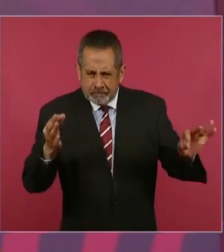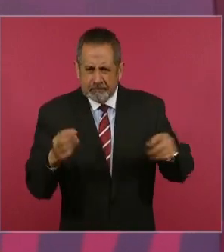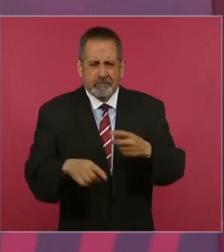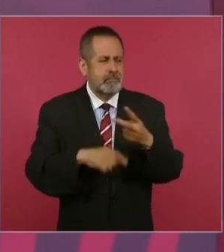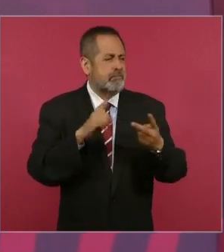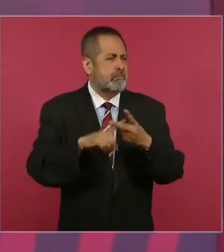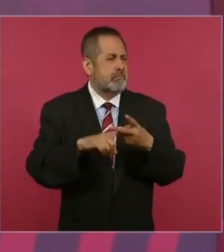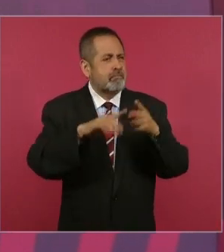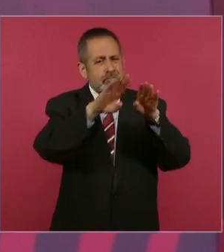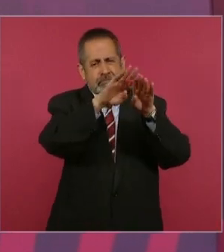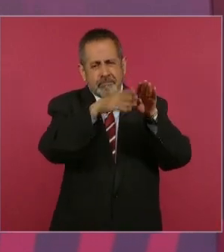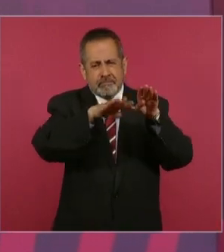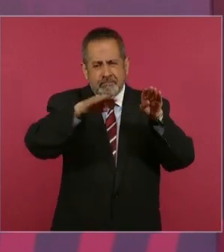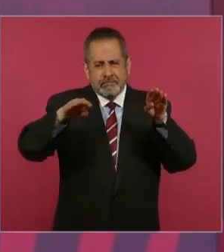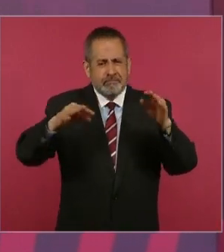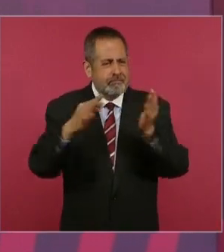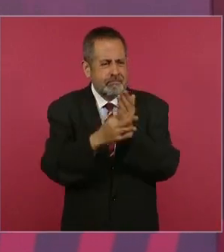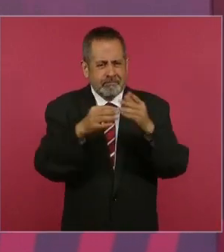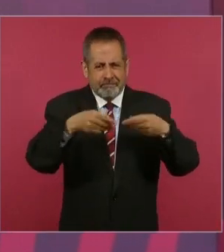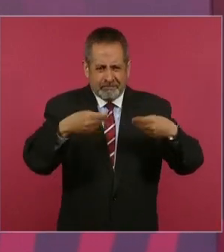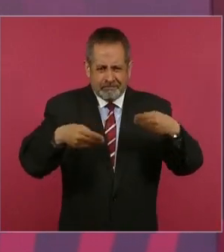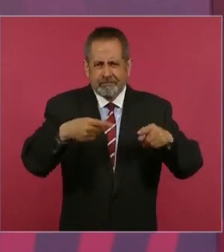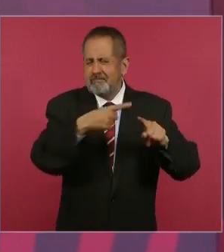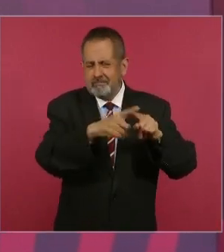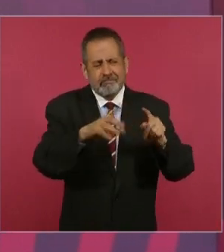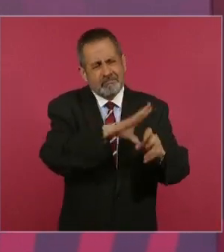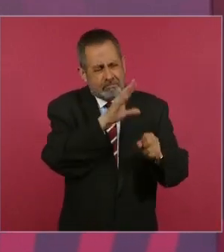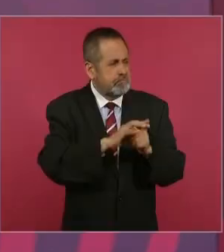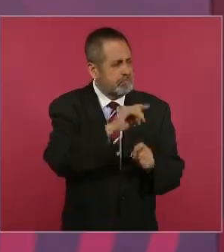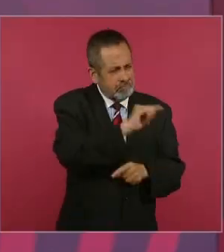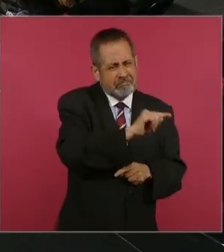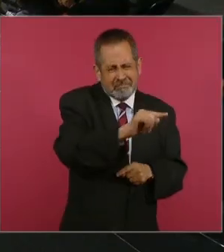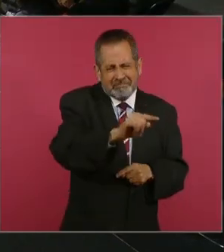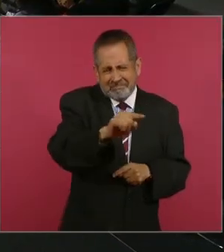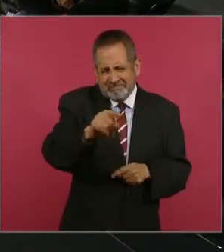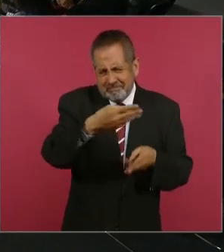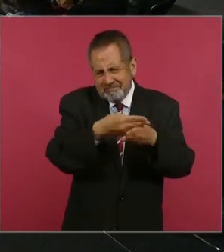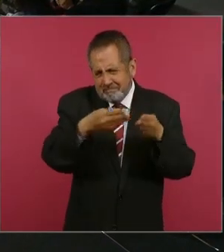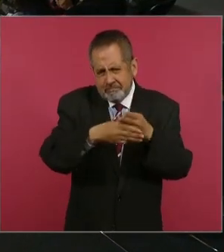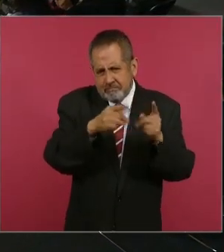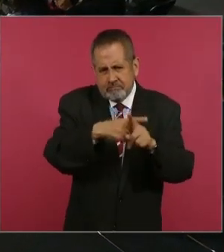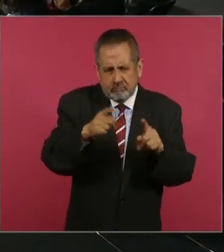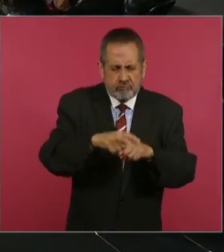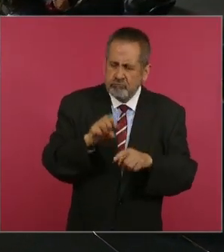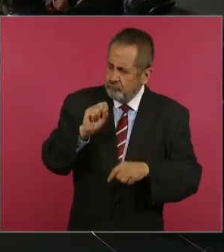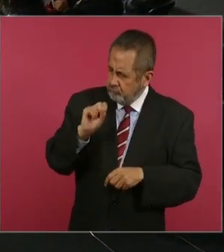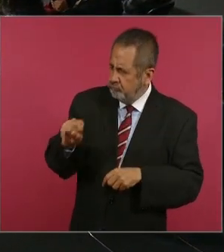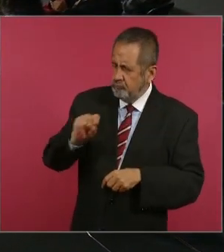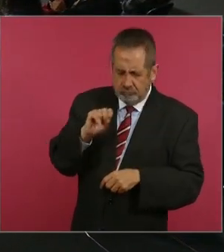láminas Sí y otros materiales